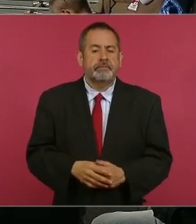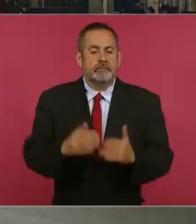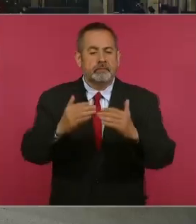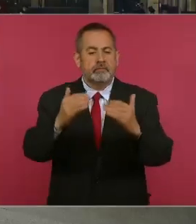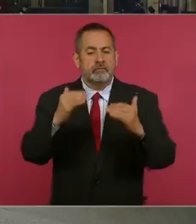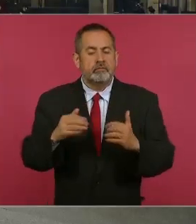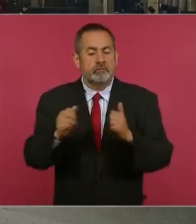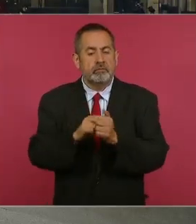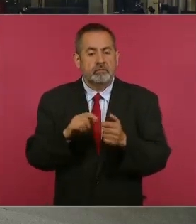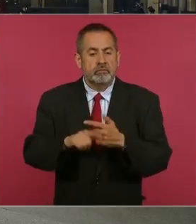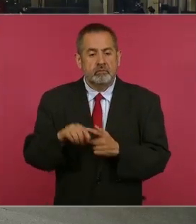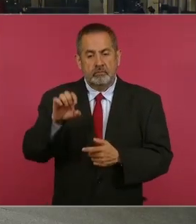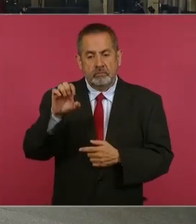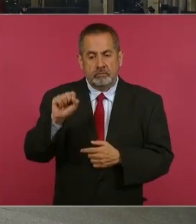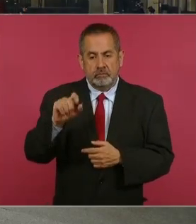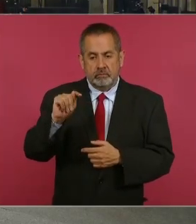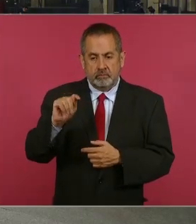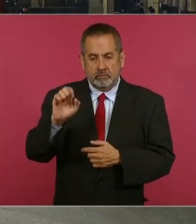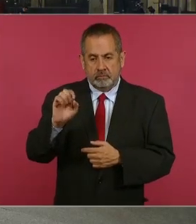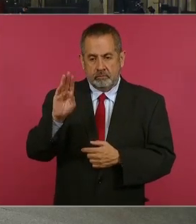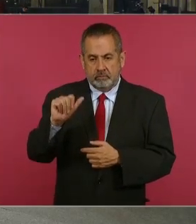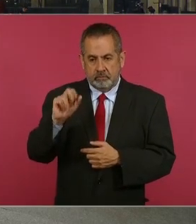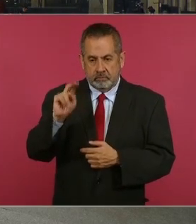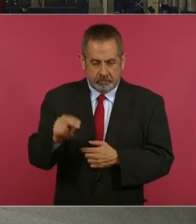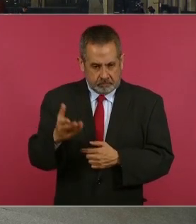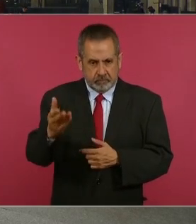Ahora sí vamos con Esteban.